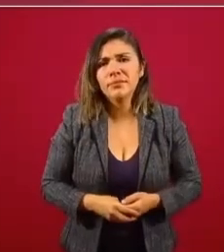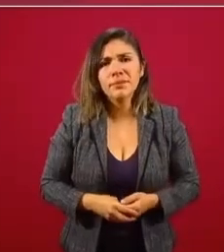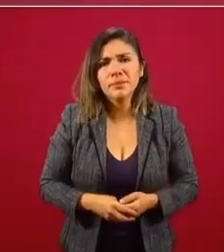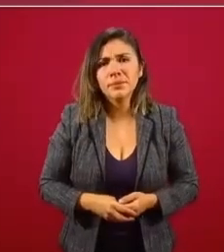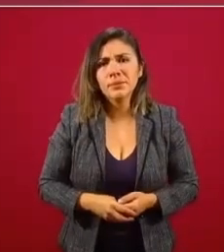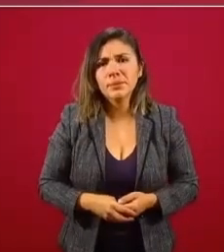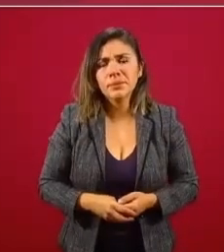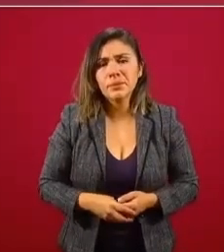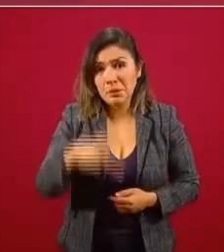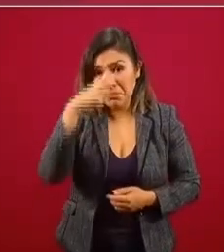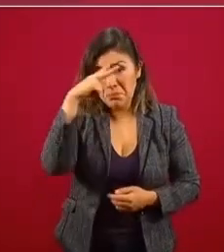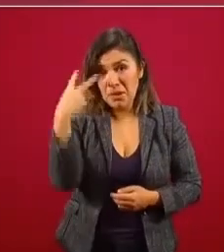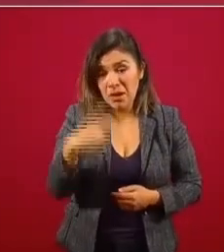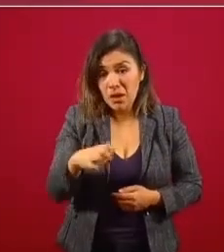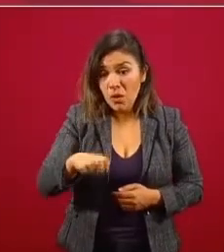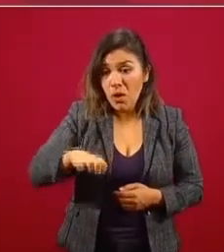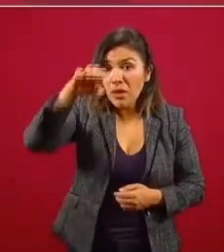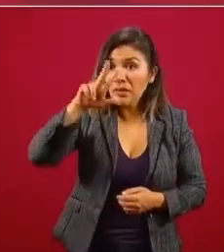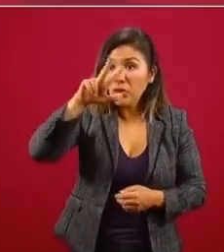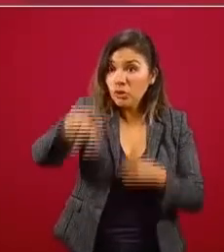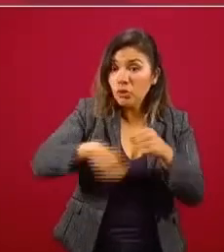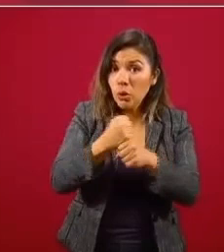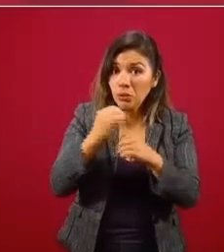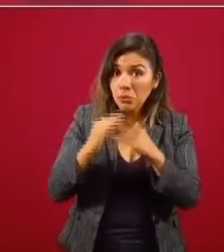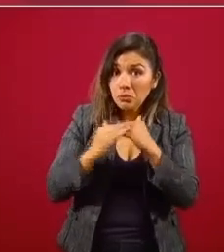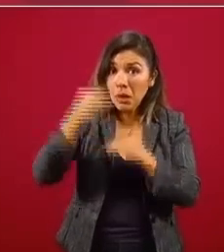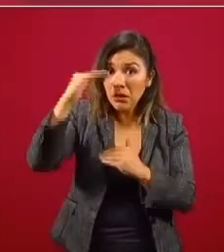mexicano es mayor de edad